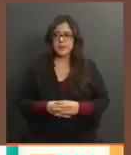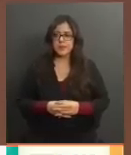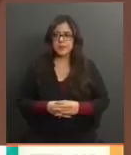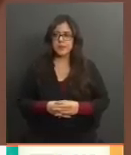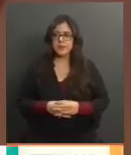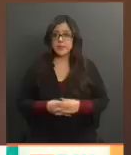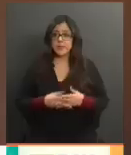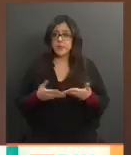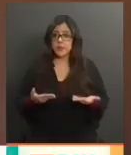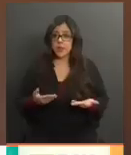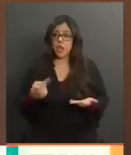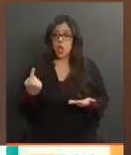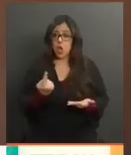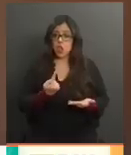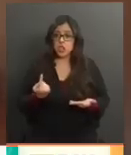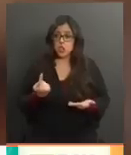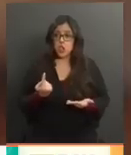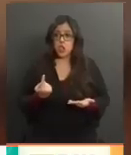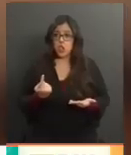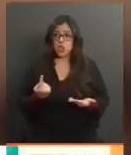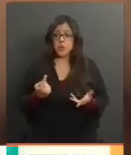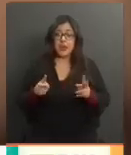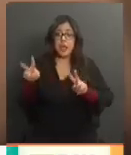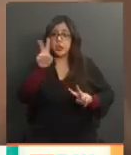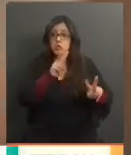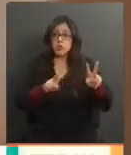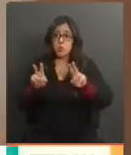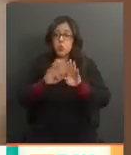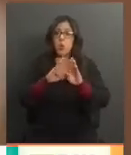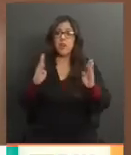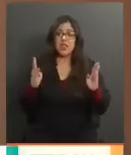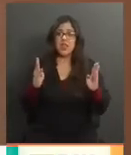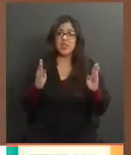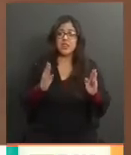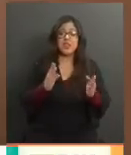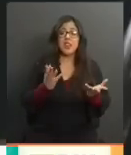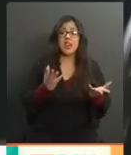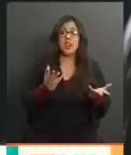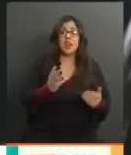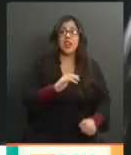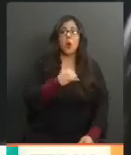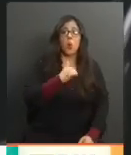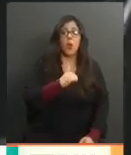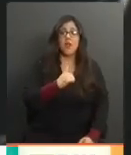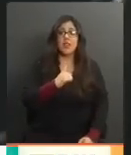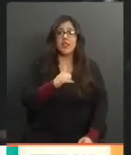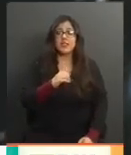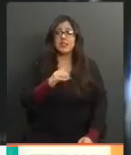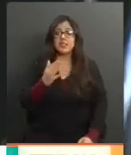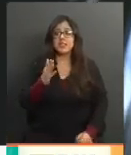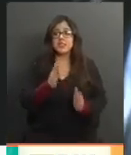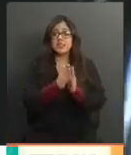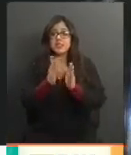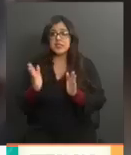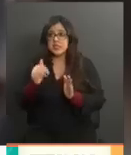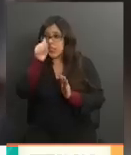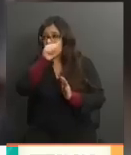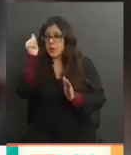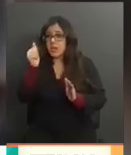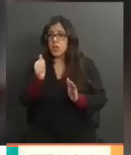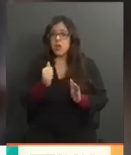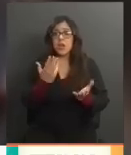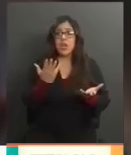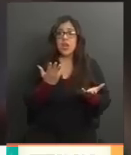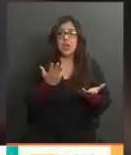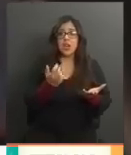Actualmente nosotros para realizar los tours estamos abiertos de jueves a domingo en 3 horarios, a las 11 de la mañana, a las 2 de la tarde y